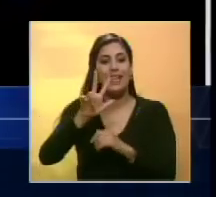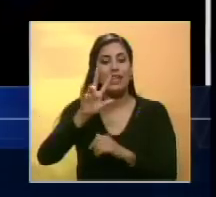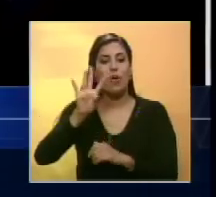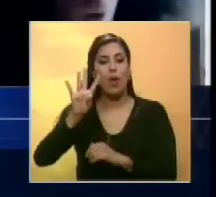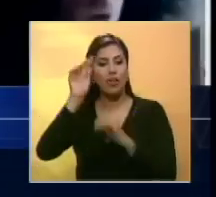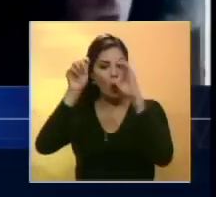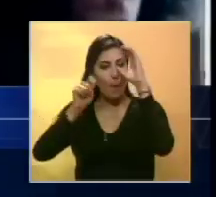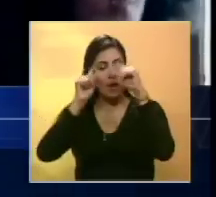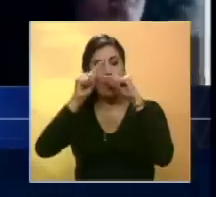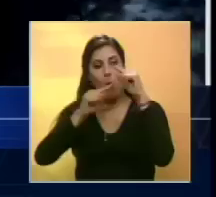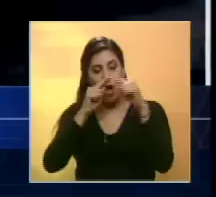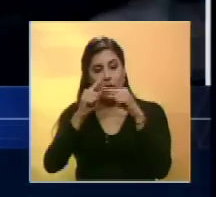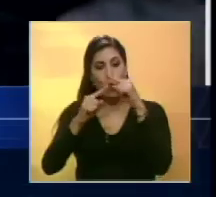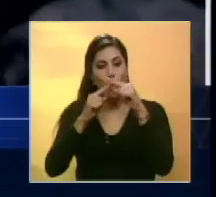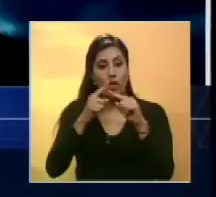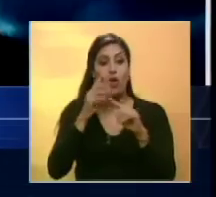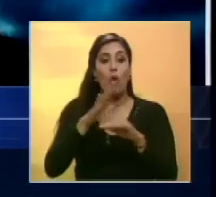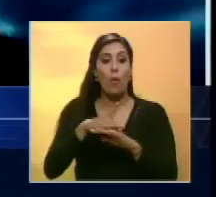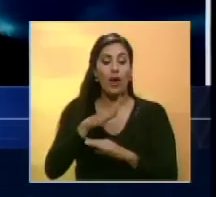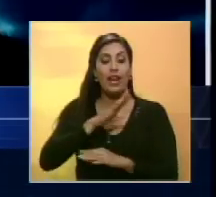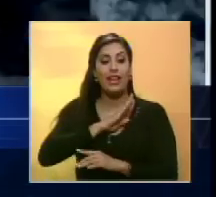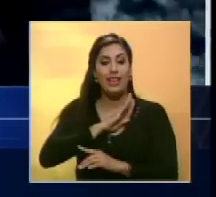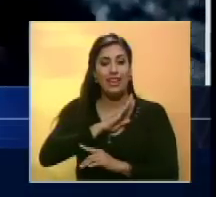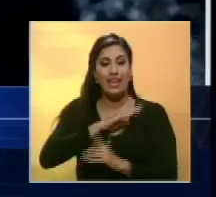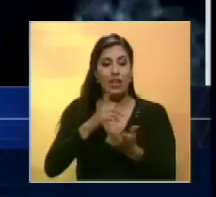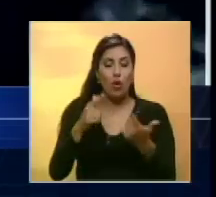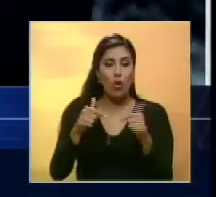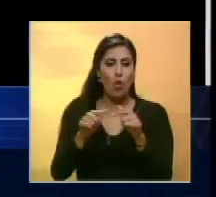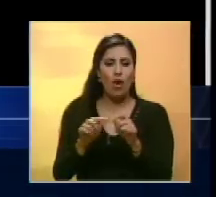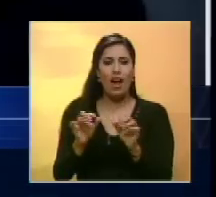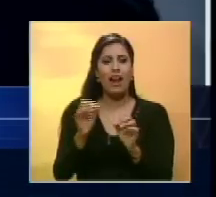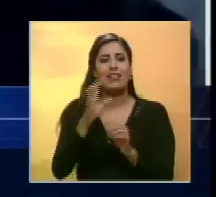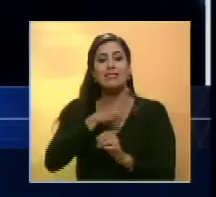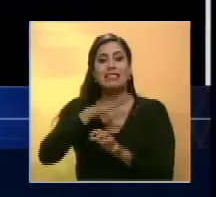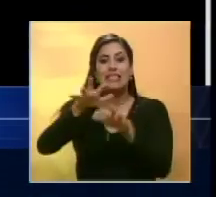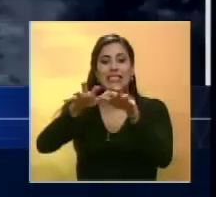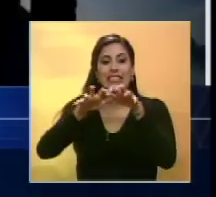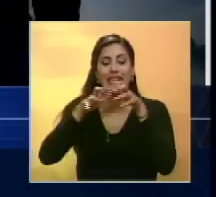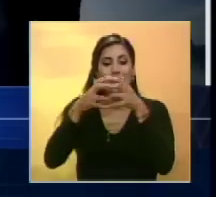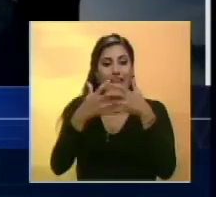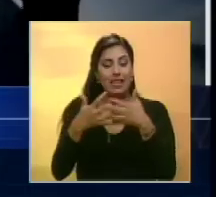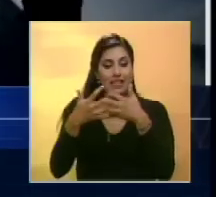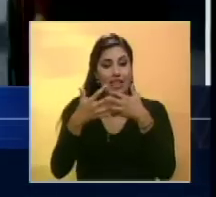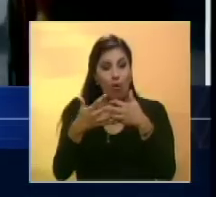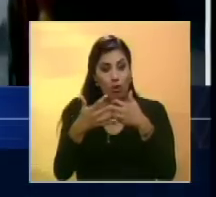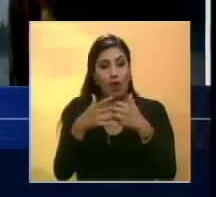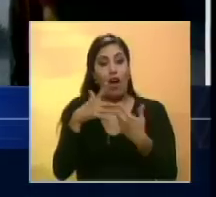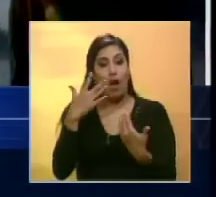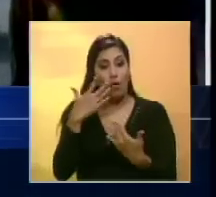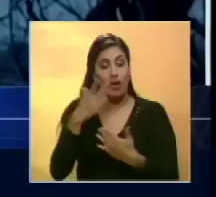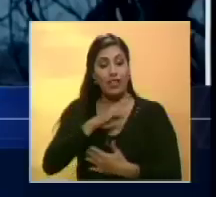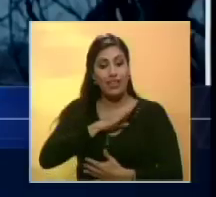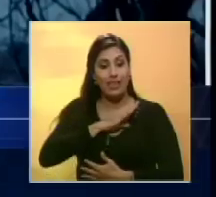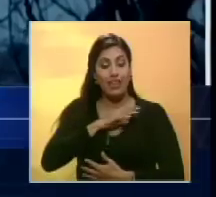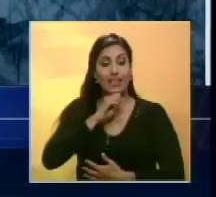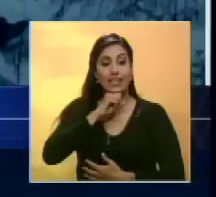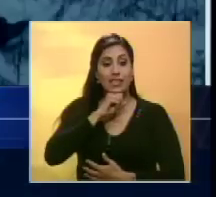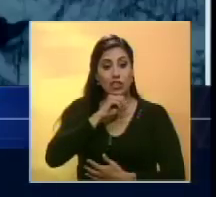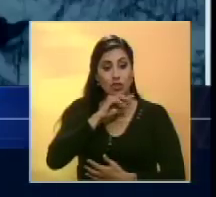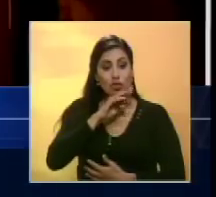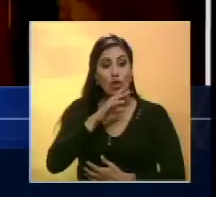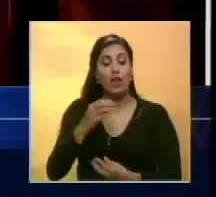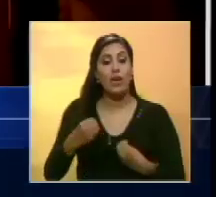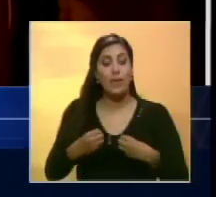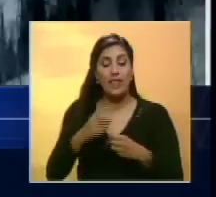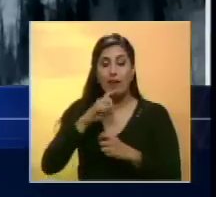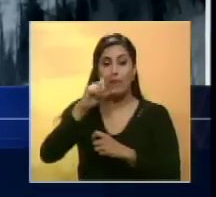34 películas al año, por lo que se ha convertido en un espacio muy deseado por Hollywood. El Renacido relata la historia de supervivencia